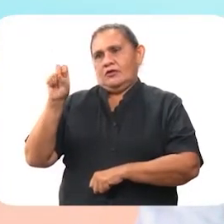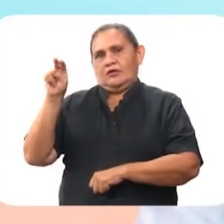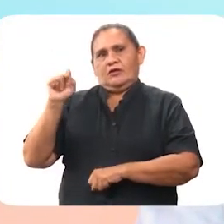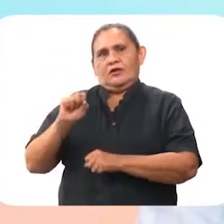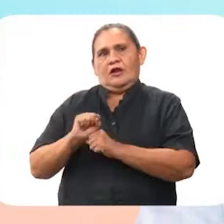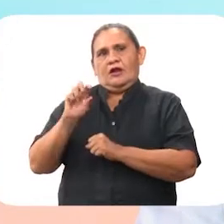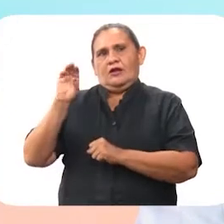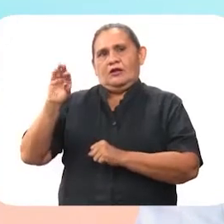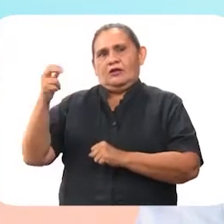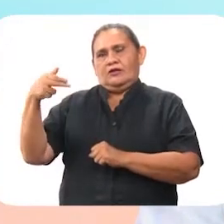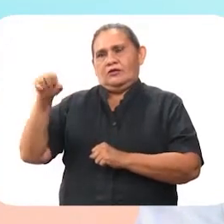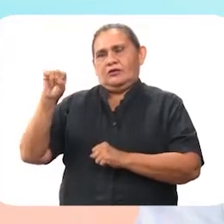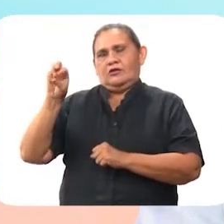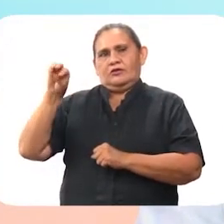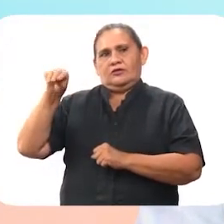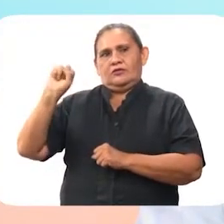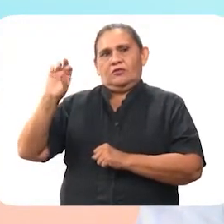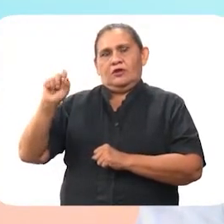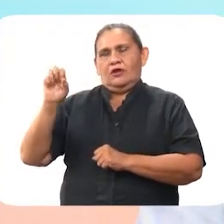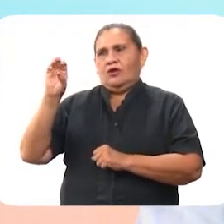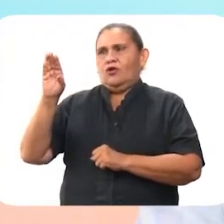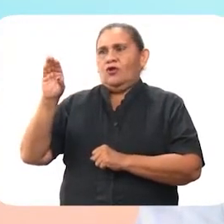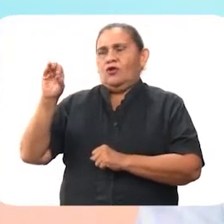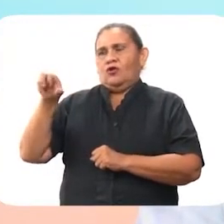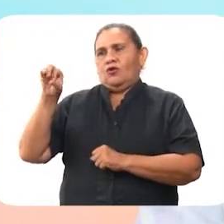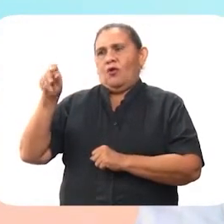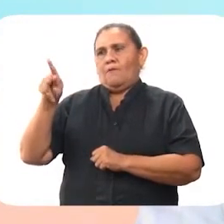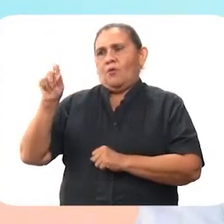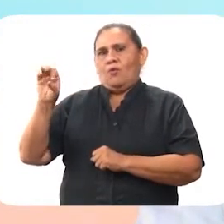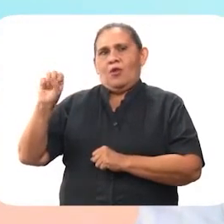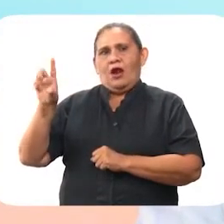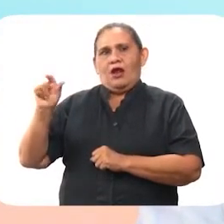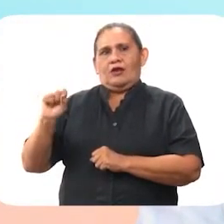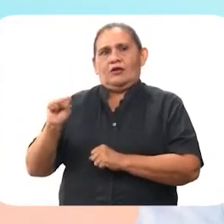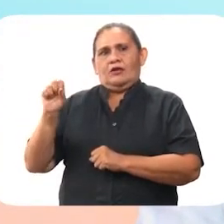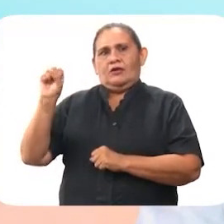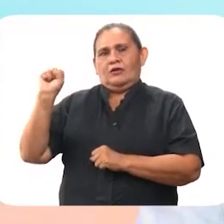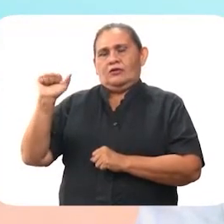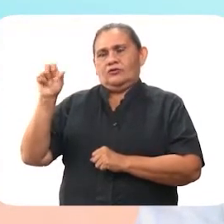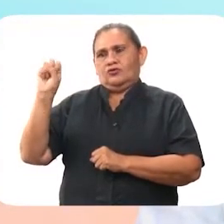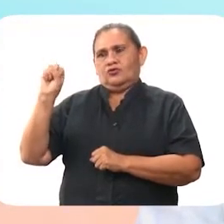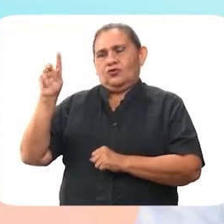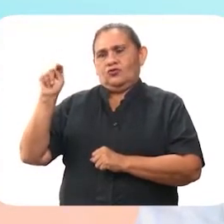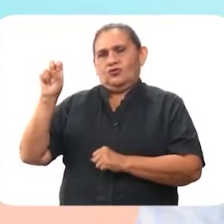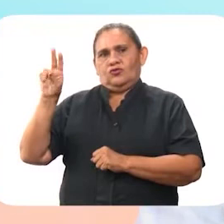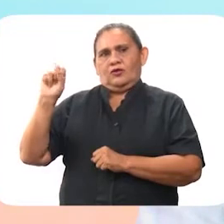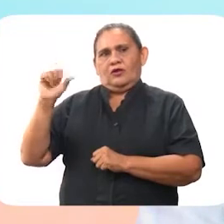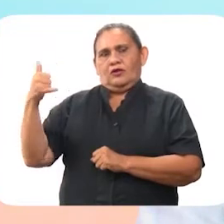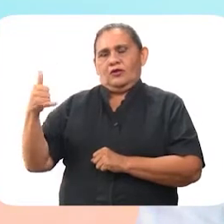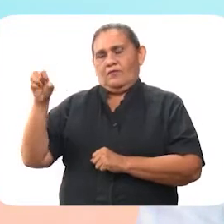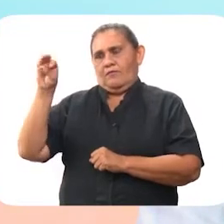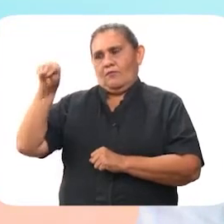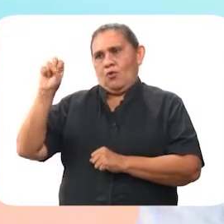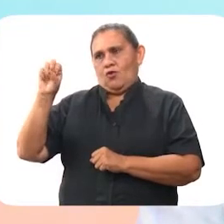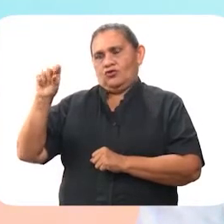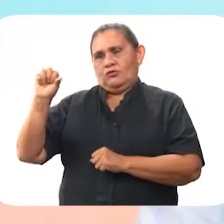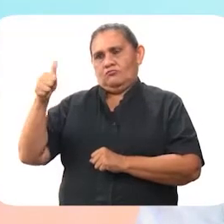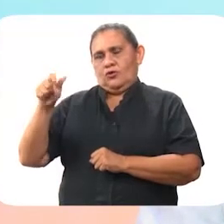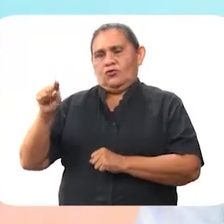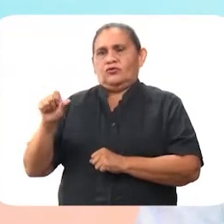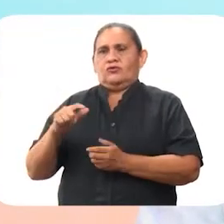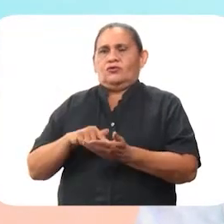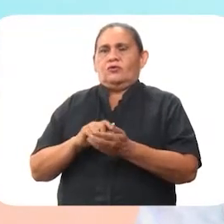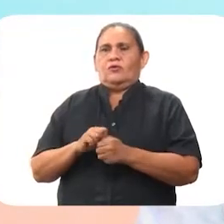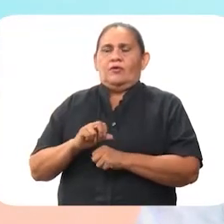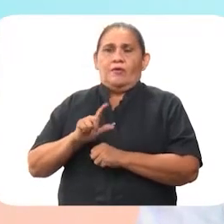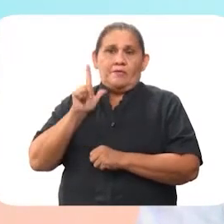Quinchil, Chichimilá, Chocholá, Copomá, Mama, Maní, Cantunil, Mayapán, Sotuta, Muxupip y Mocochá. Y